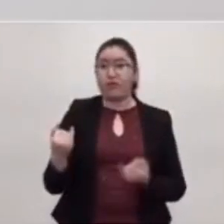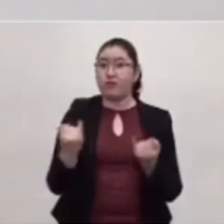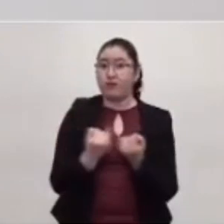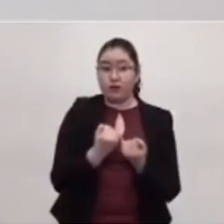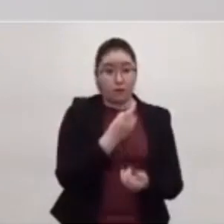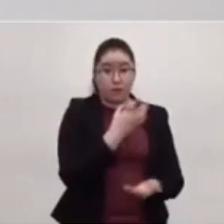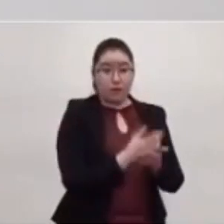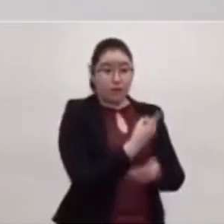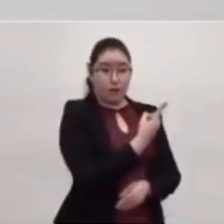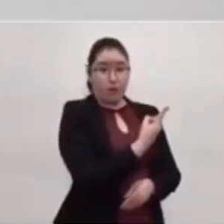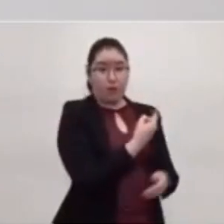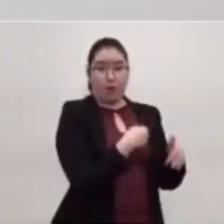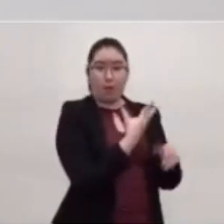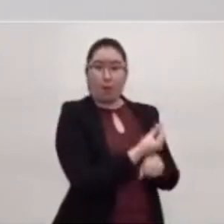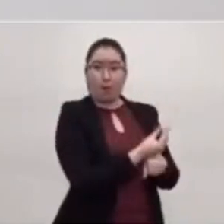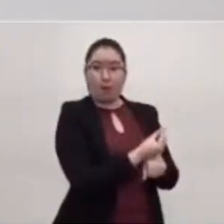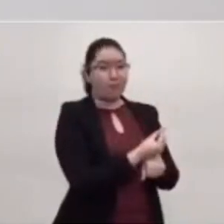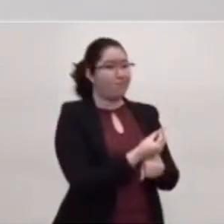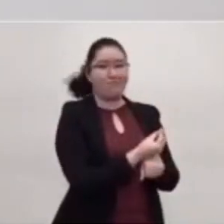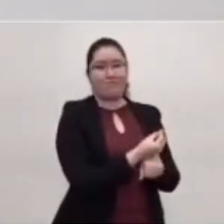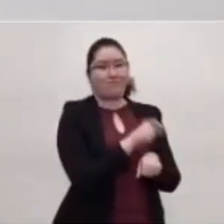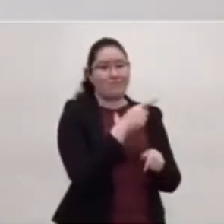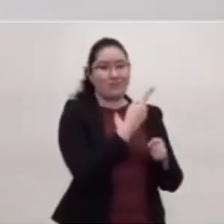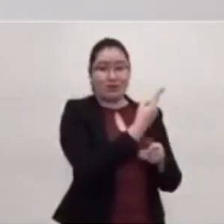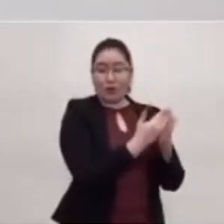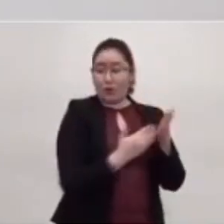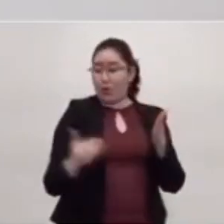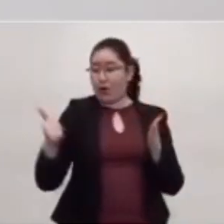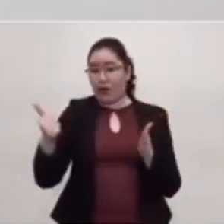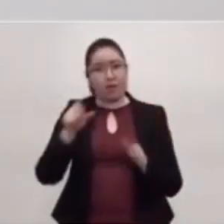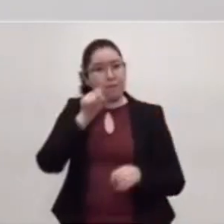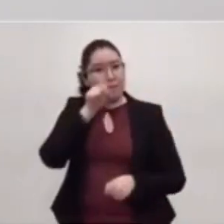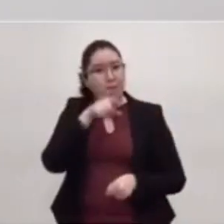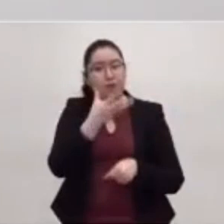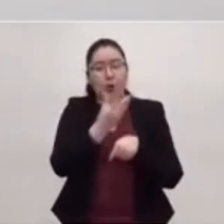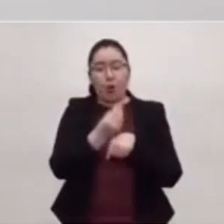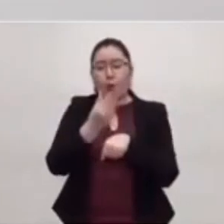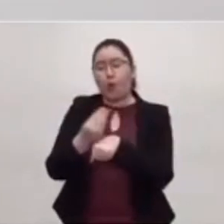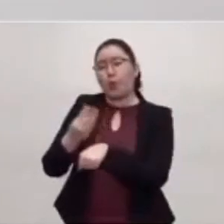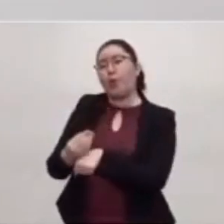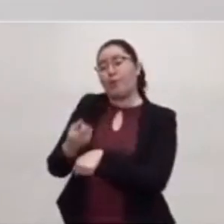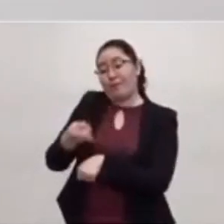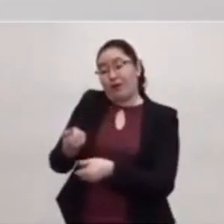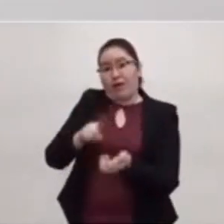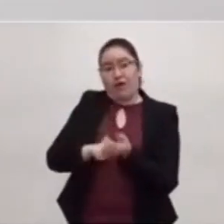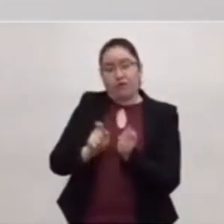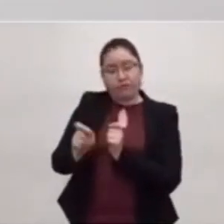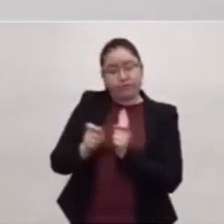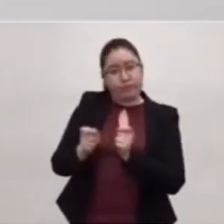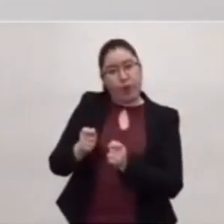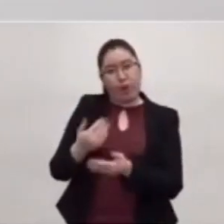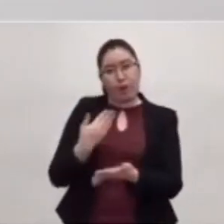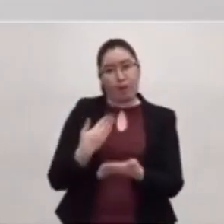para las 6 líneas, de tal manera que sea un nuevo sistema de control mucho más moderno. Y al mismo